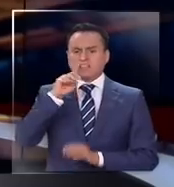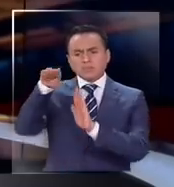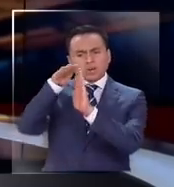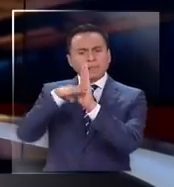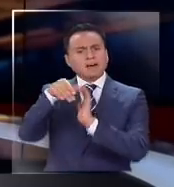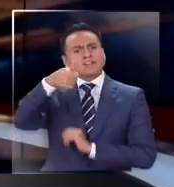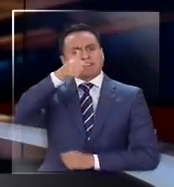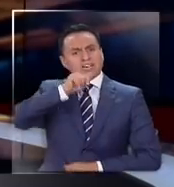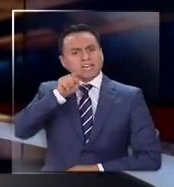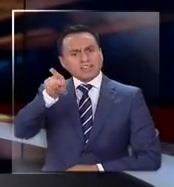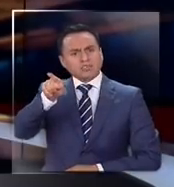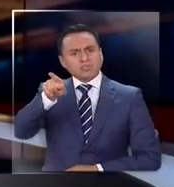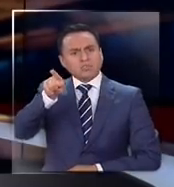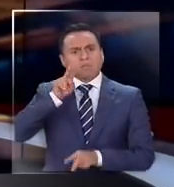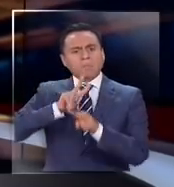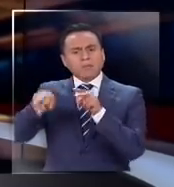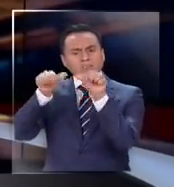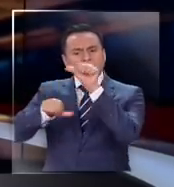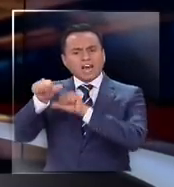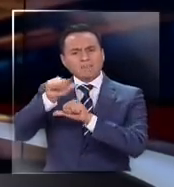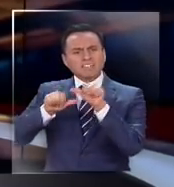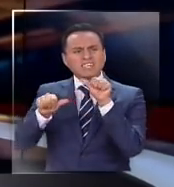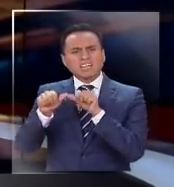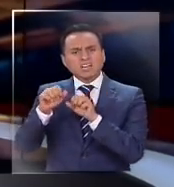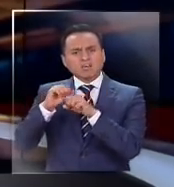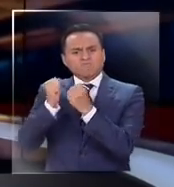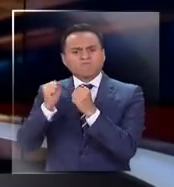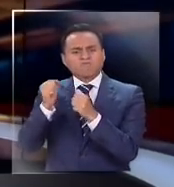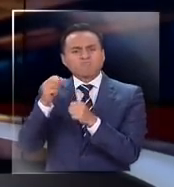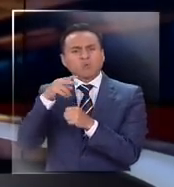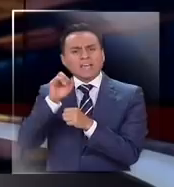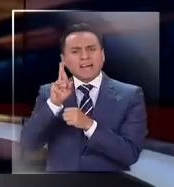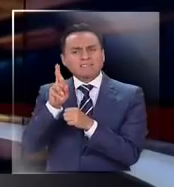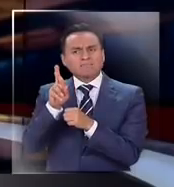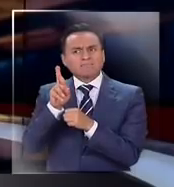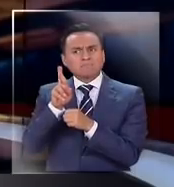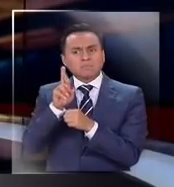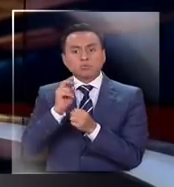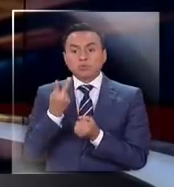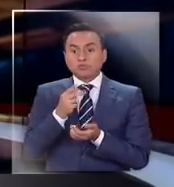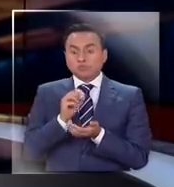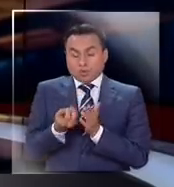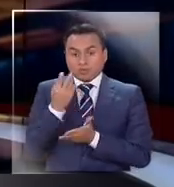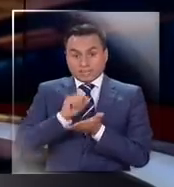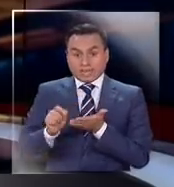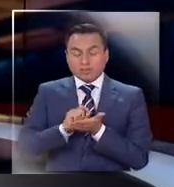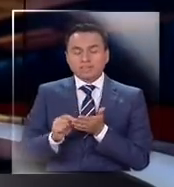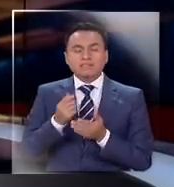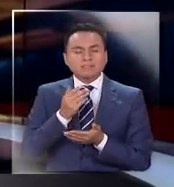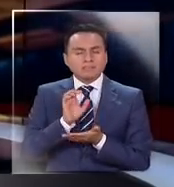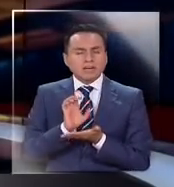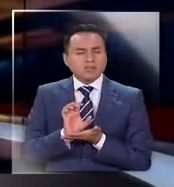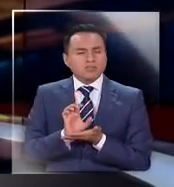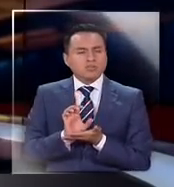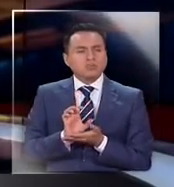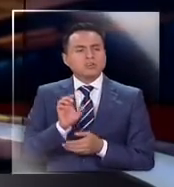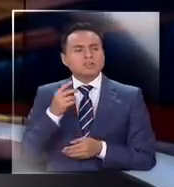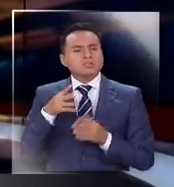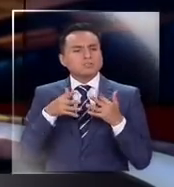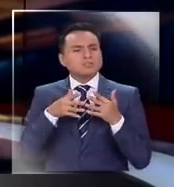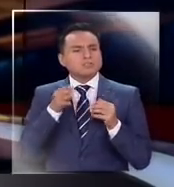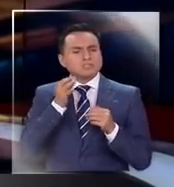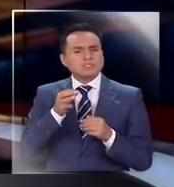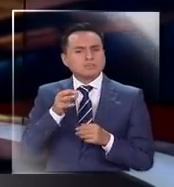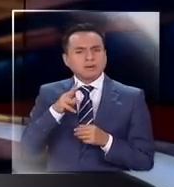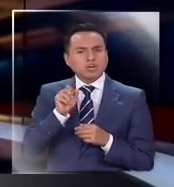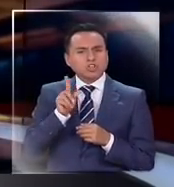programa secreto para producir armas nucleares. Y el nuevo secretario de Estado de Estados Unidos, Mike Pompeo, aseguró